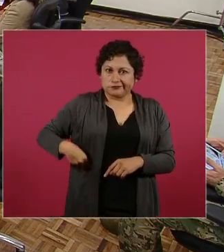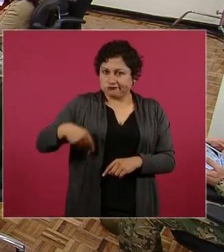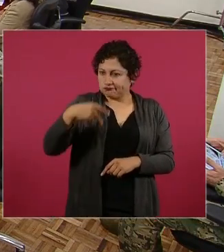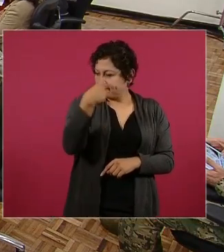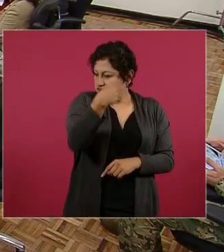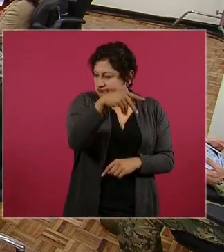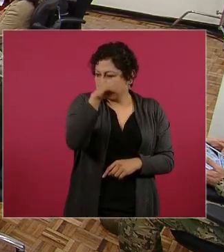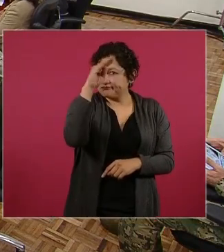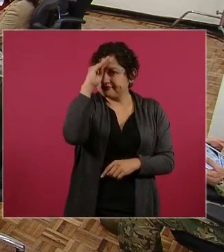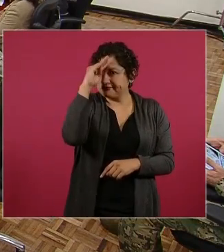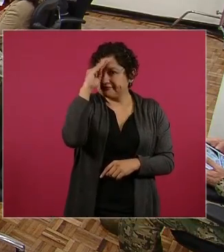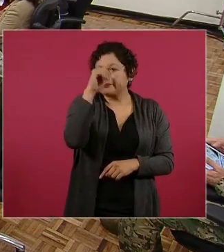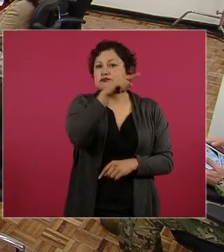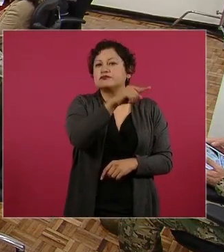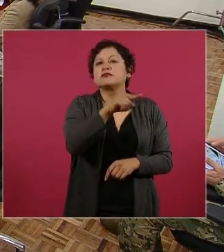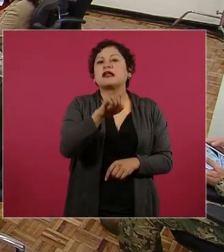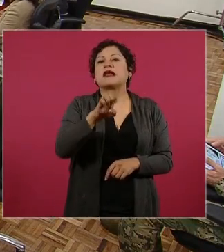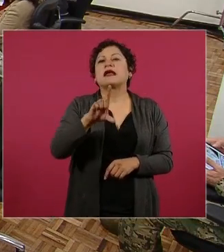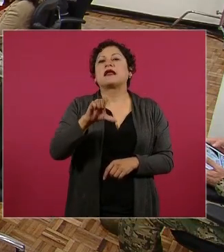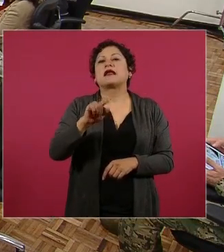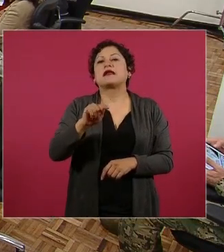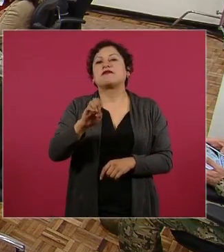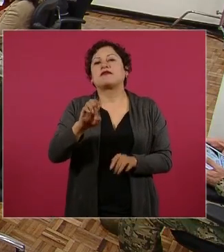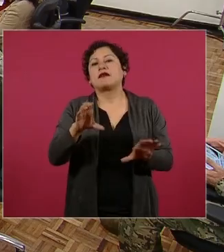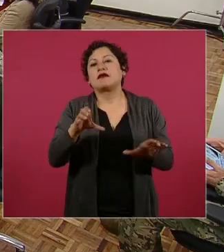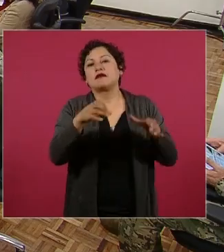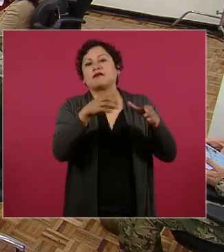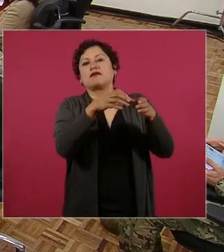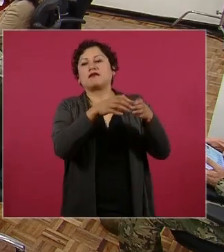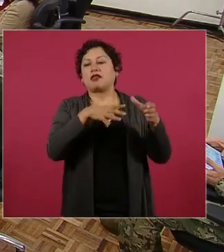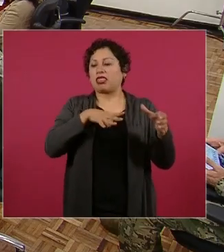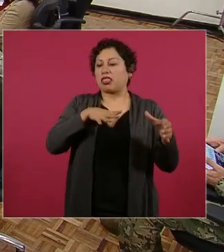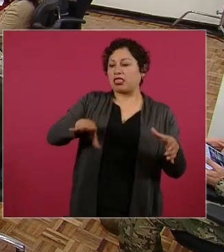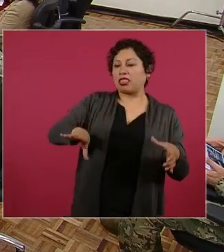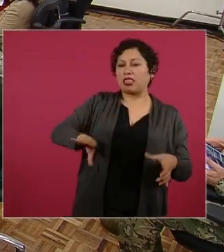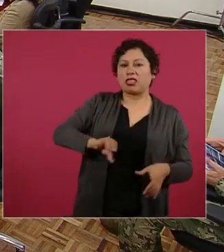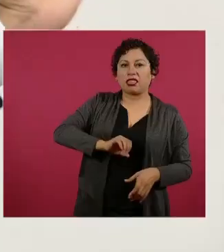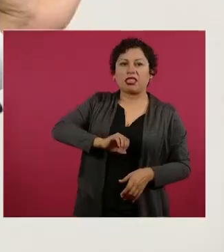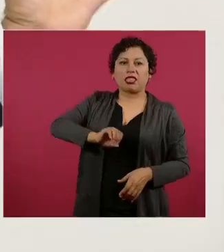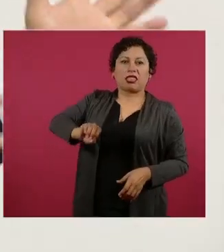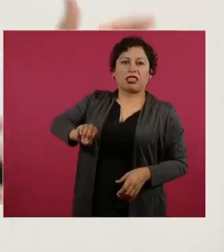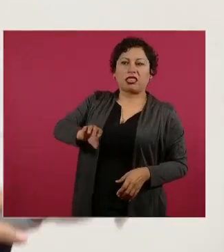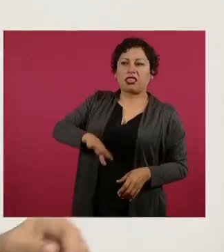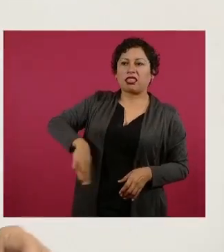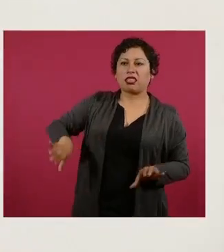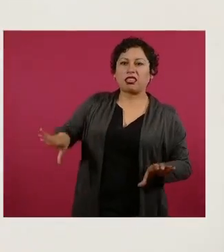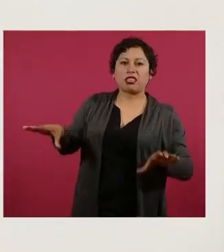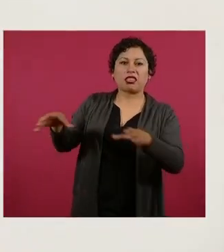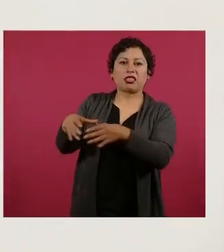Entonces son muy elitistas, clasistas, racistas, pues no les puede ir bien.